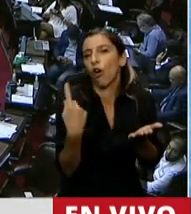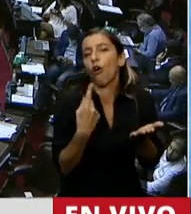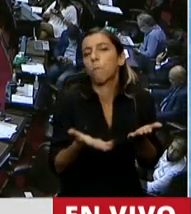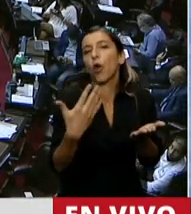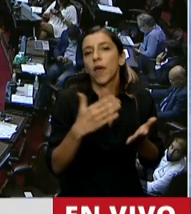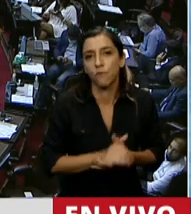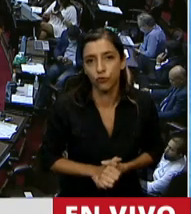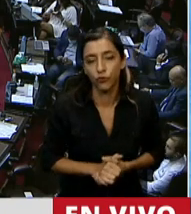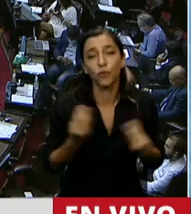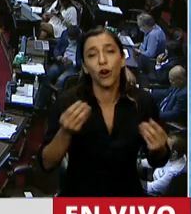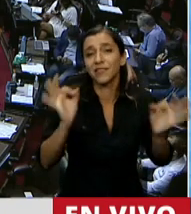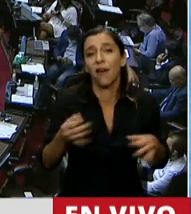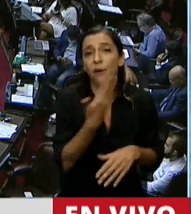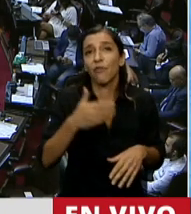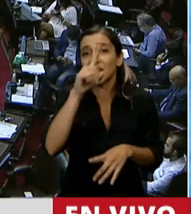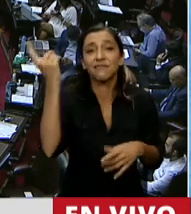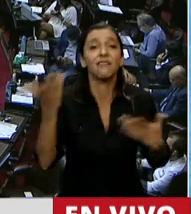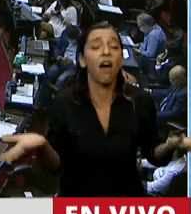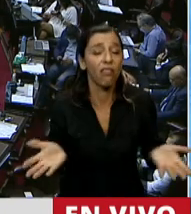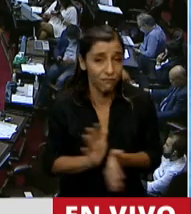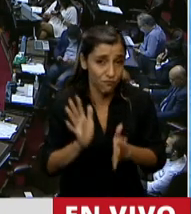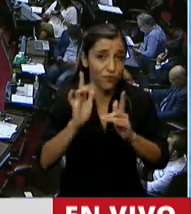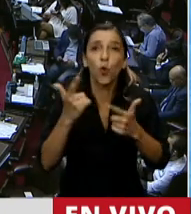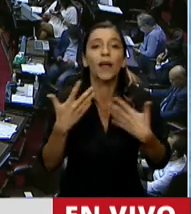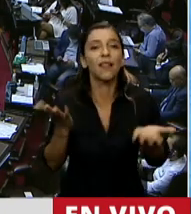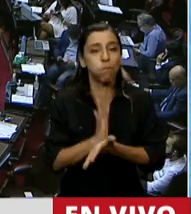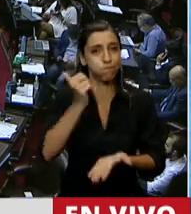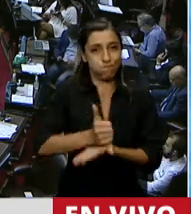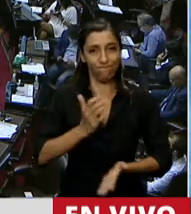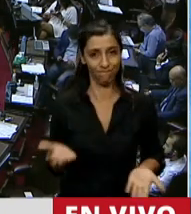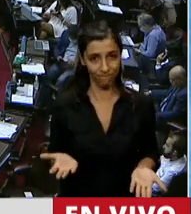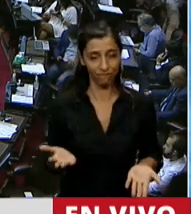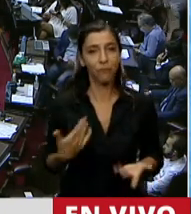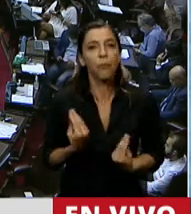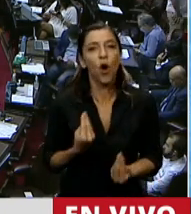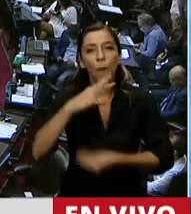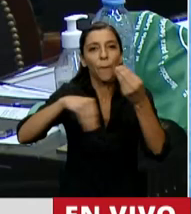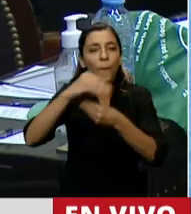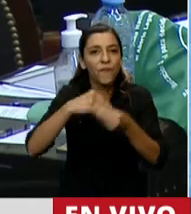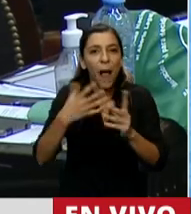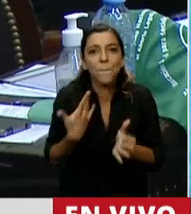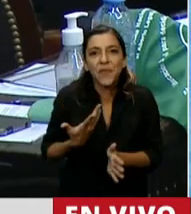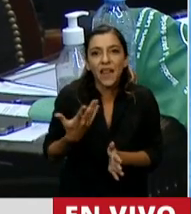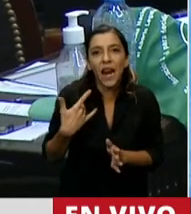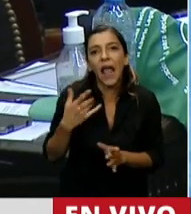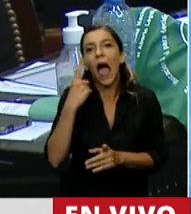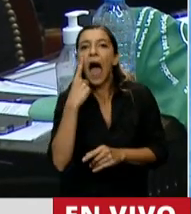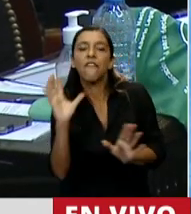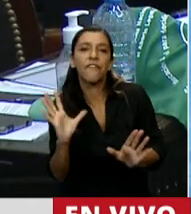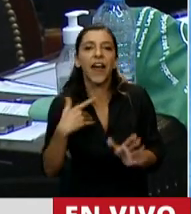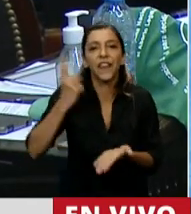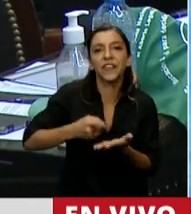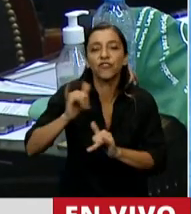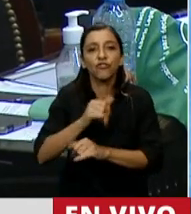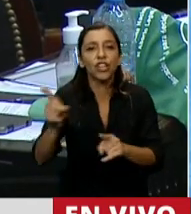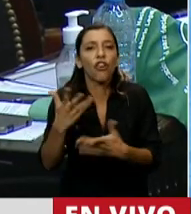del Estado, porque no creo que la planificación familiar implique ser selectivos en cada embarazo, porque creo en una sociedad más justa